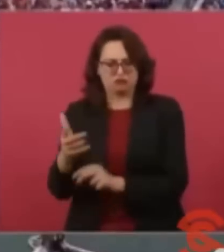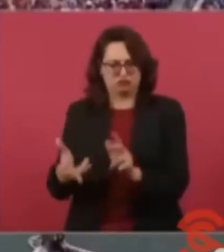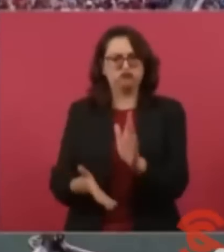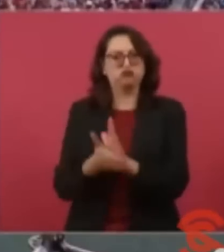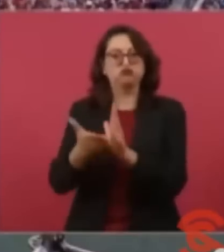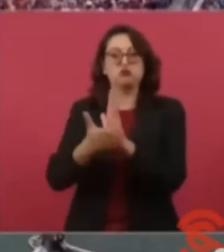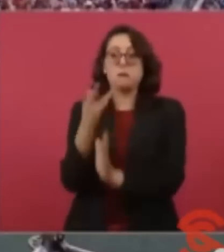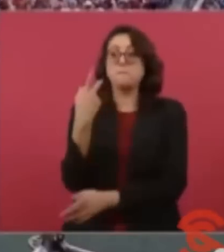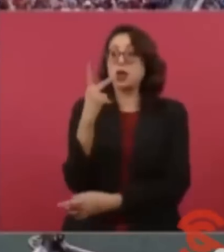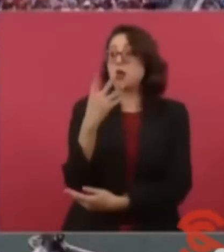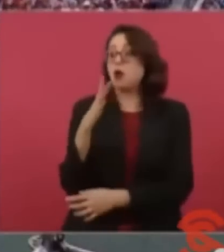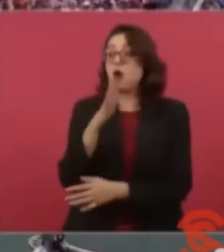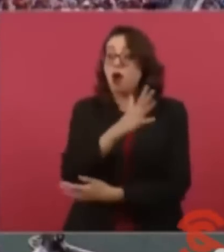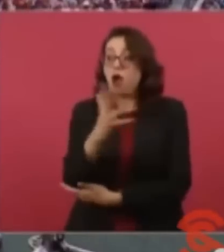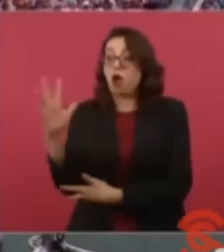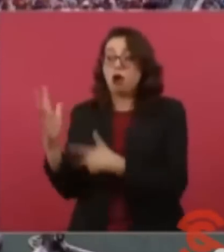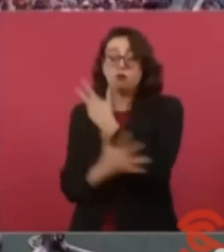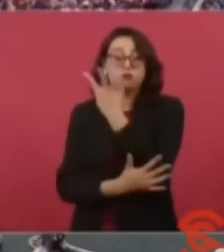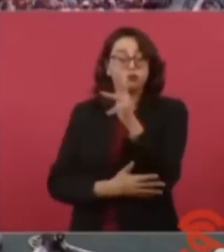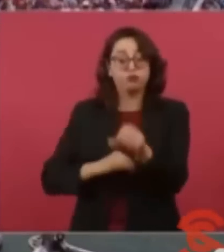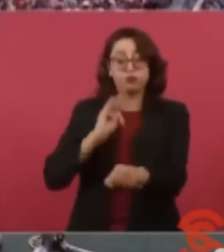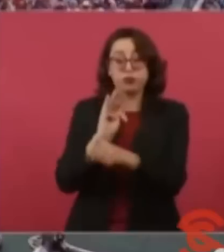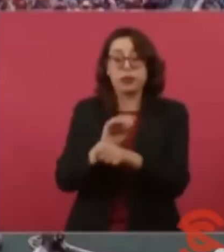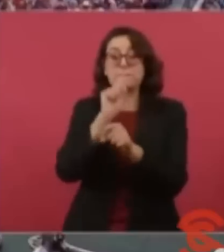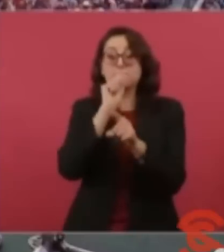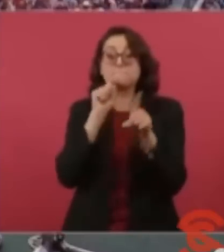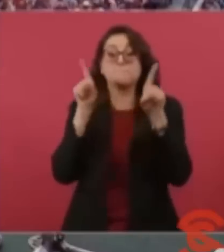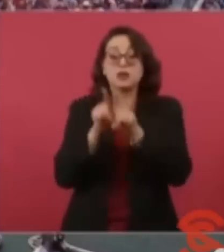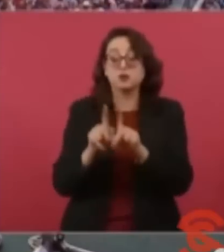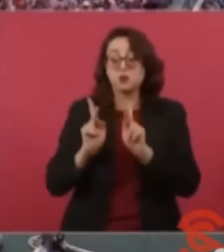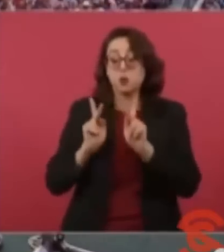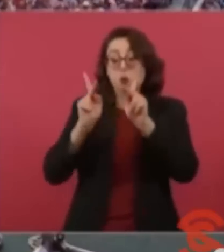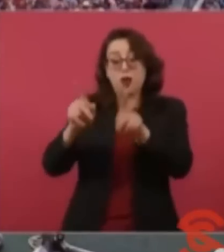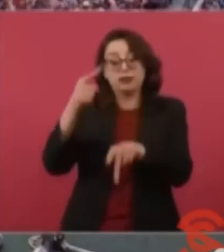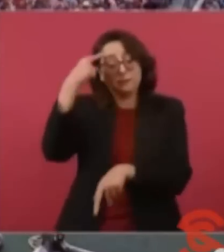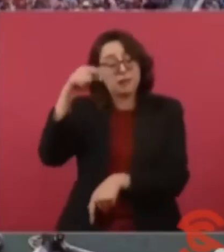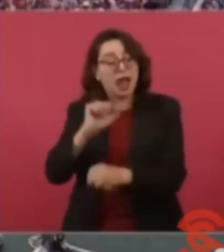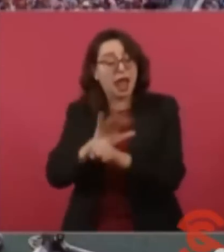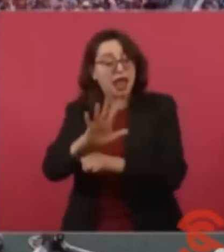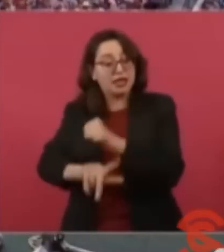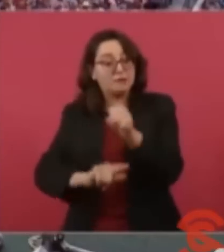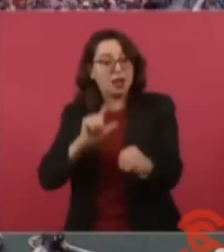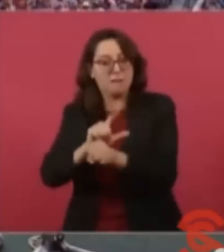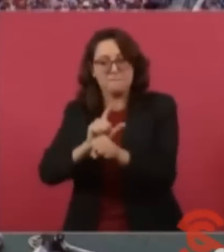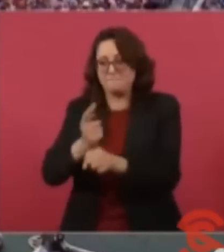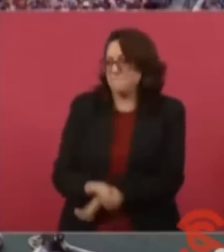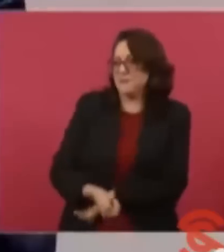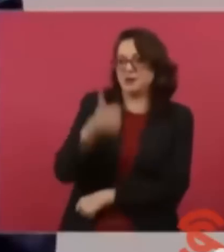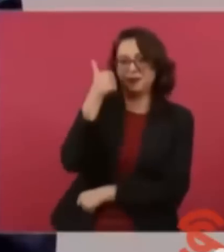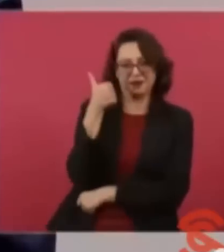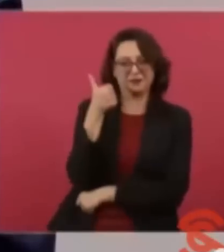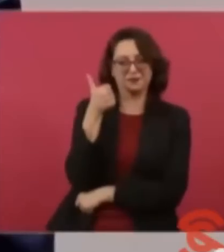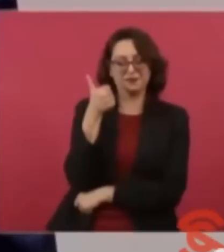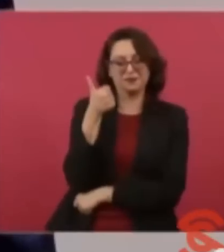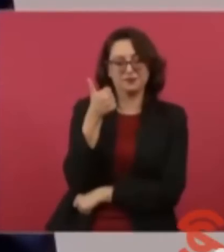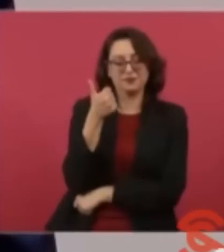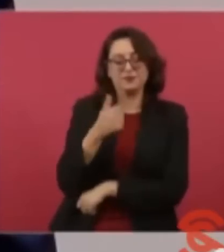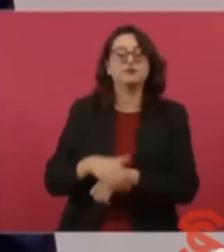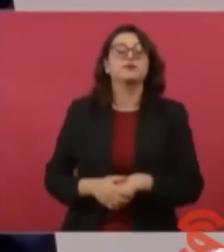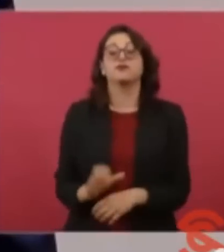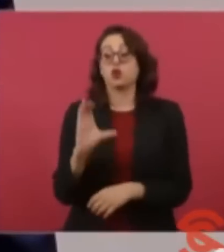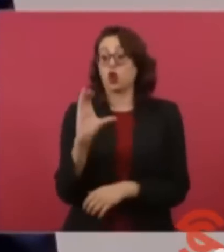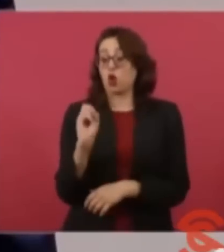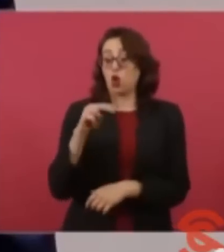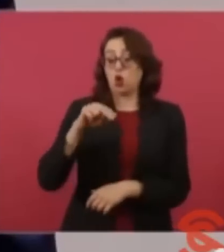objetivos del CONACYT, que estaba secuestrado por las grandes